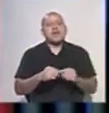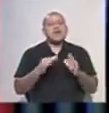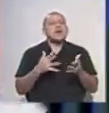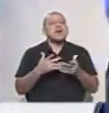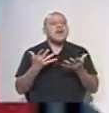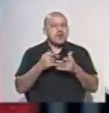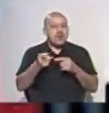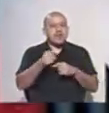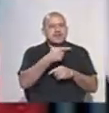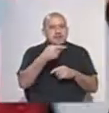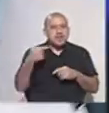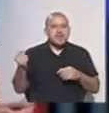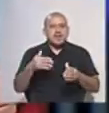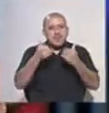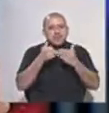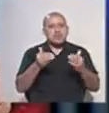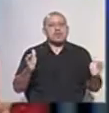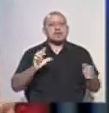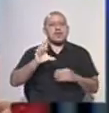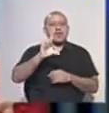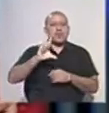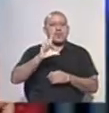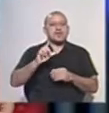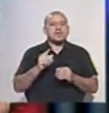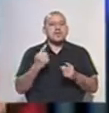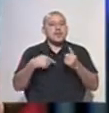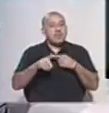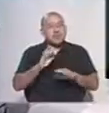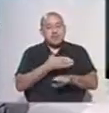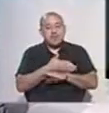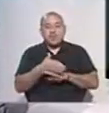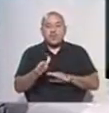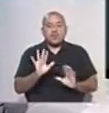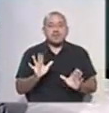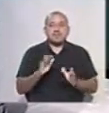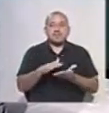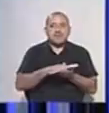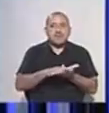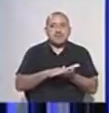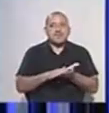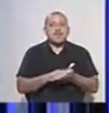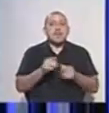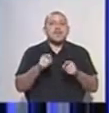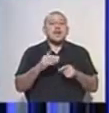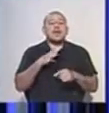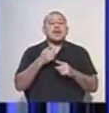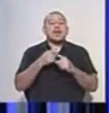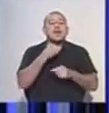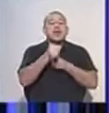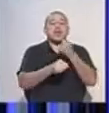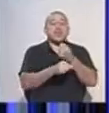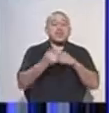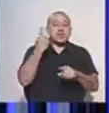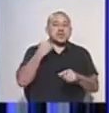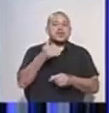de la semana, ¿no? Arranca el lunes con todo, el viernes no quedan, pero ni los murciélagos. De los techos y a lo largo del programa también. El año pasado teníamos un poco de claque